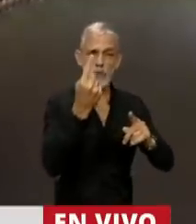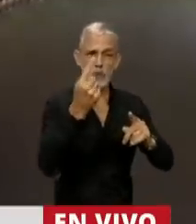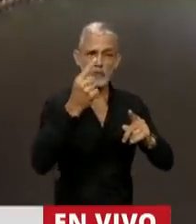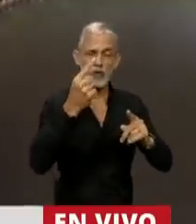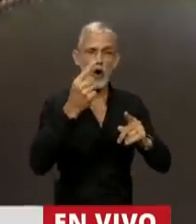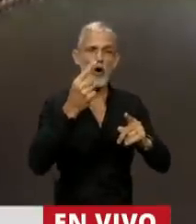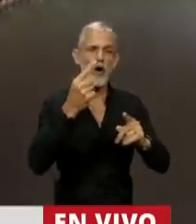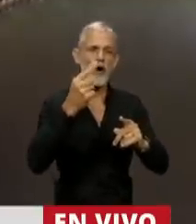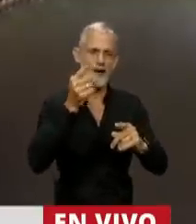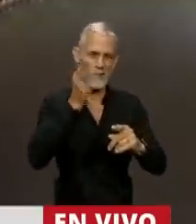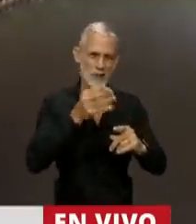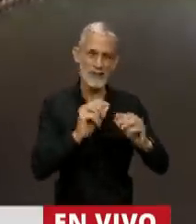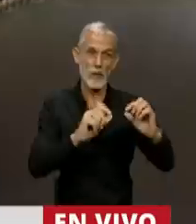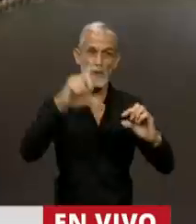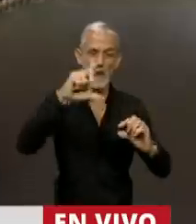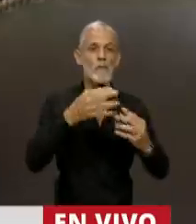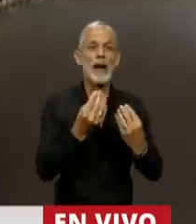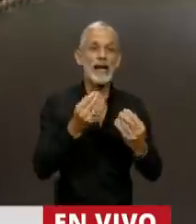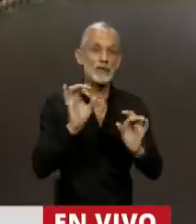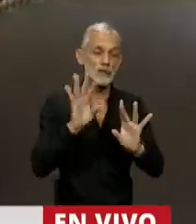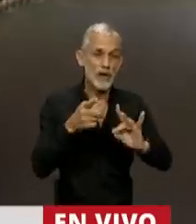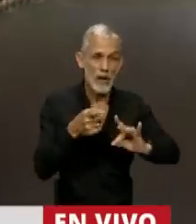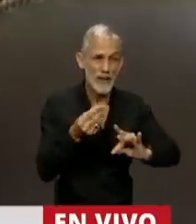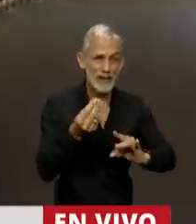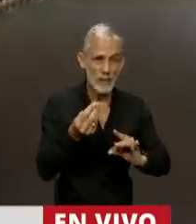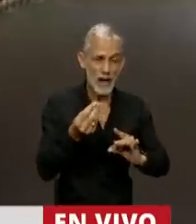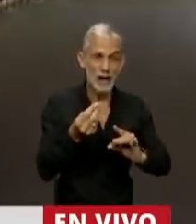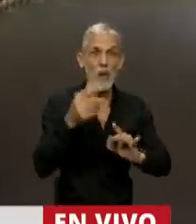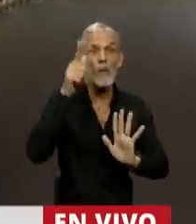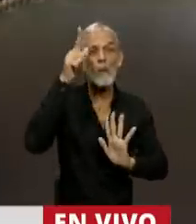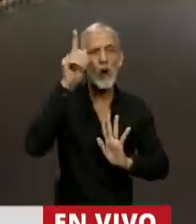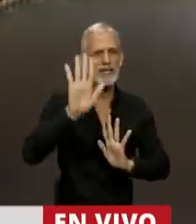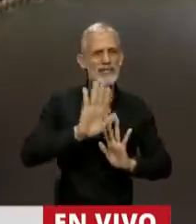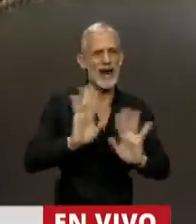coparticipación para la Ciudad de Buenos Aires para mantener solo su policía.